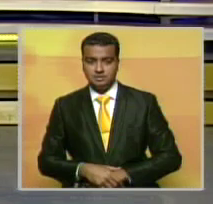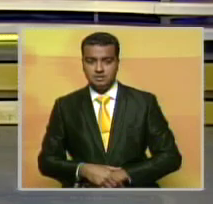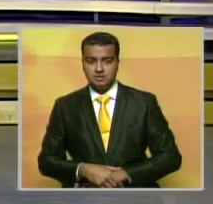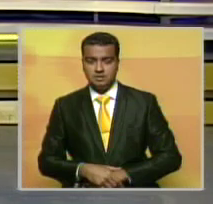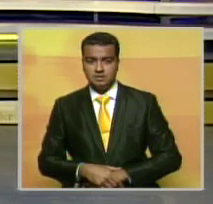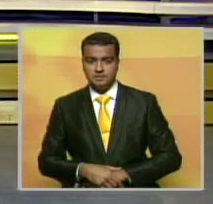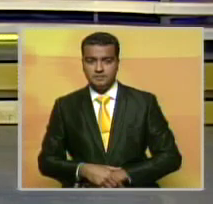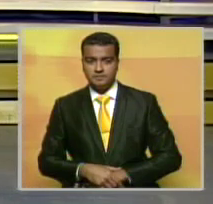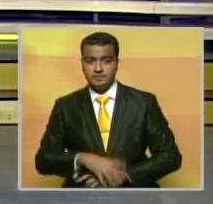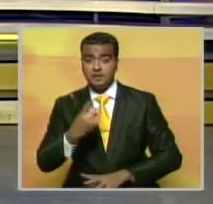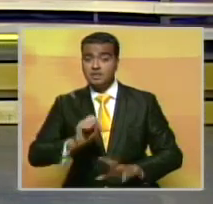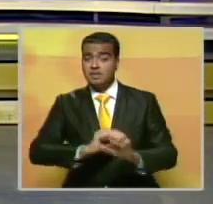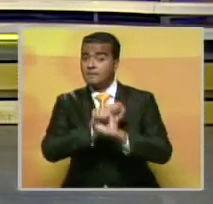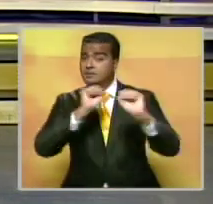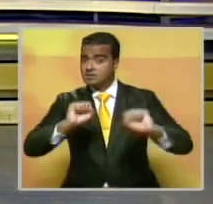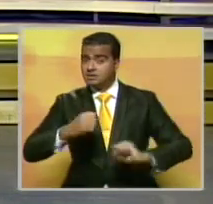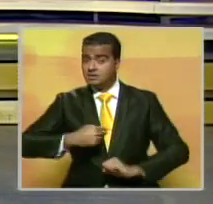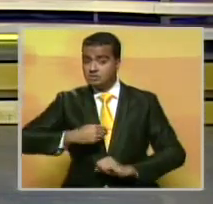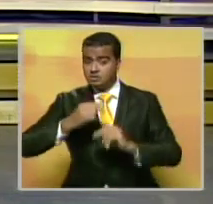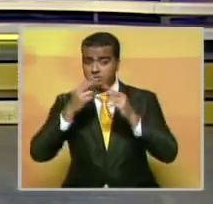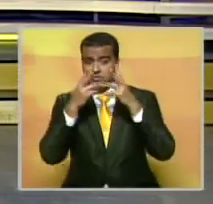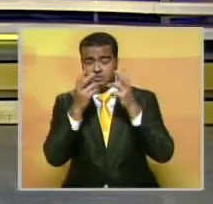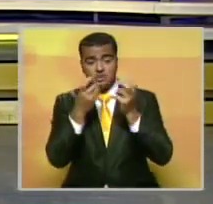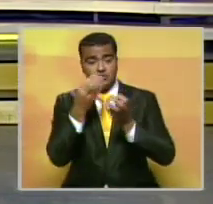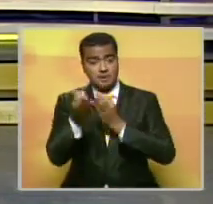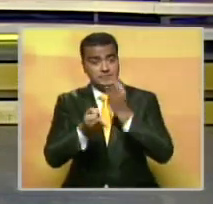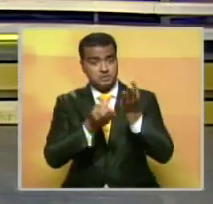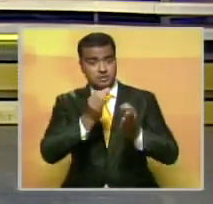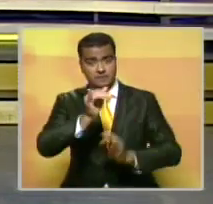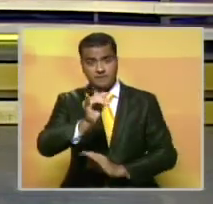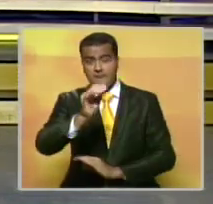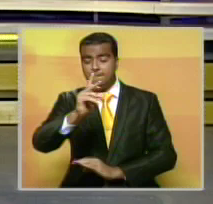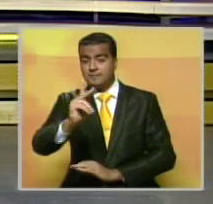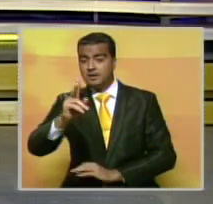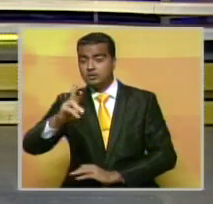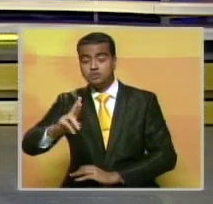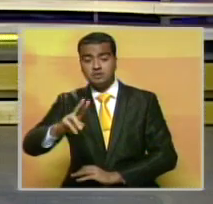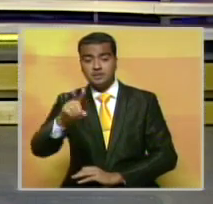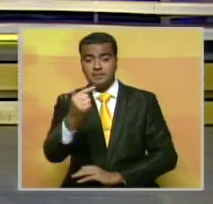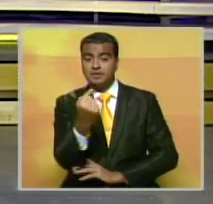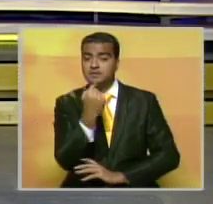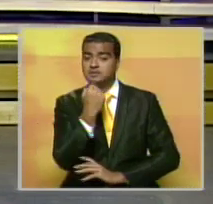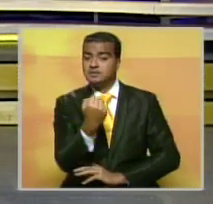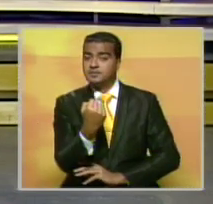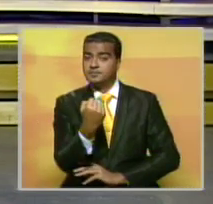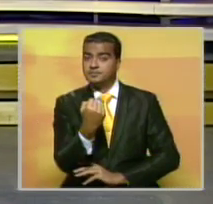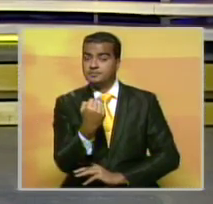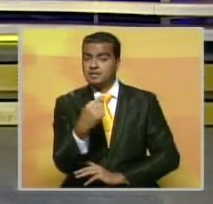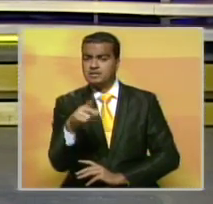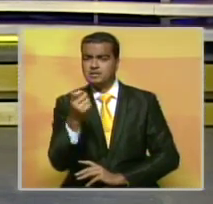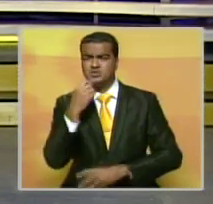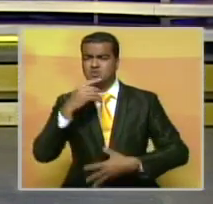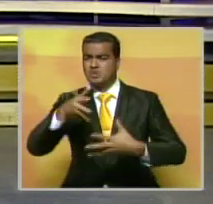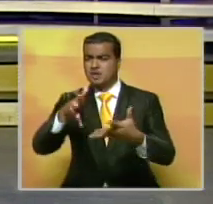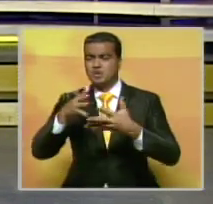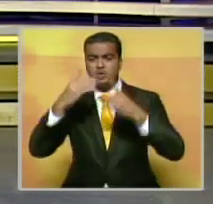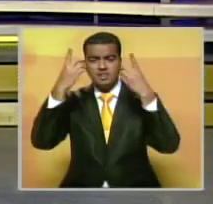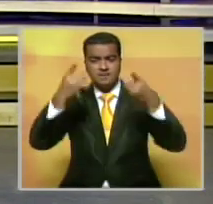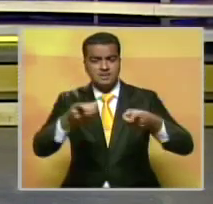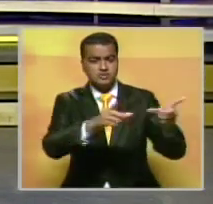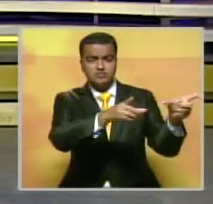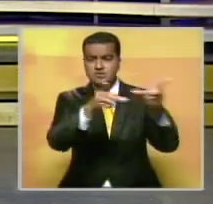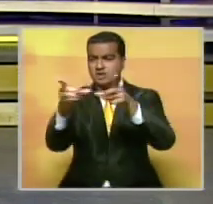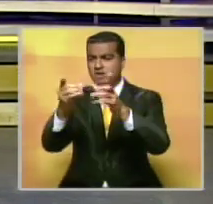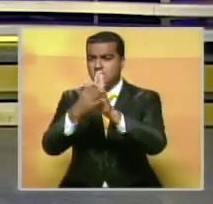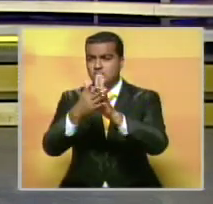mundo entero. Esta mañana yo le escuchaba una expresión a Iván Pérez Rossi de Serenata Guayanesa. Decía, Simón es una gloria y debe ser ubicado